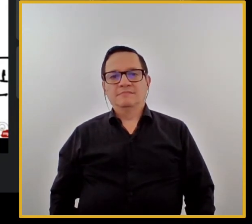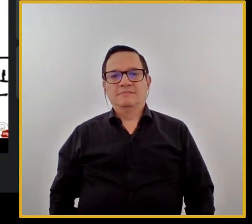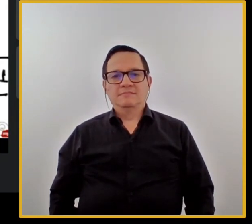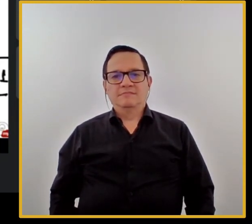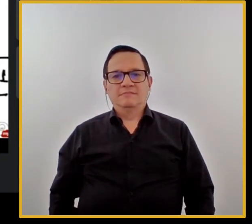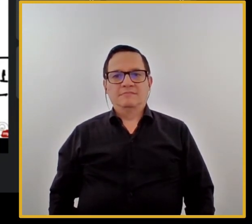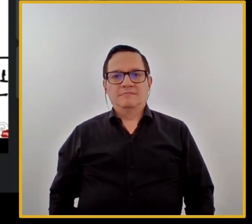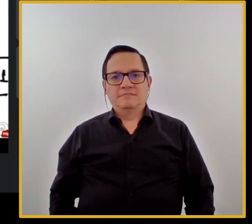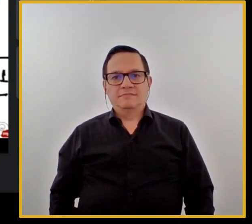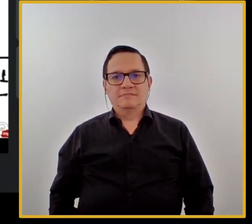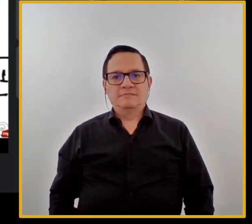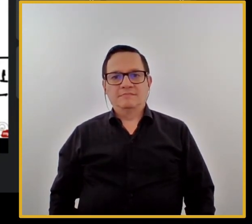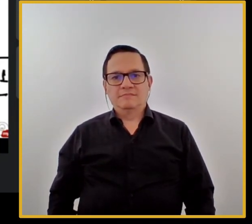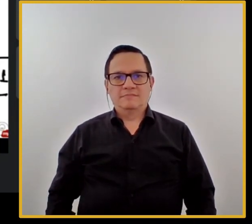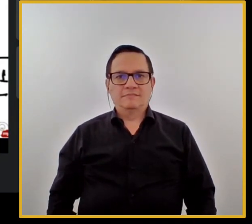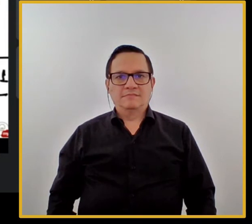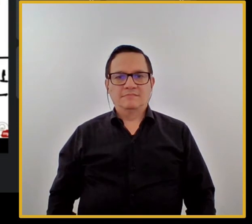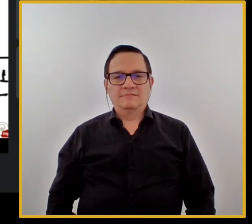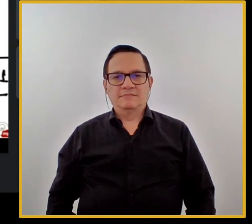Con la letra.